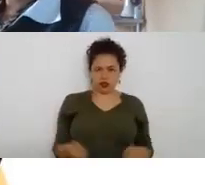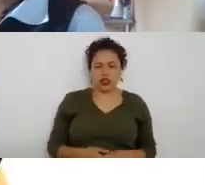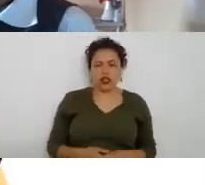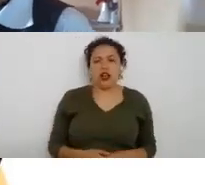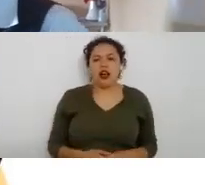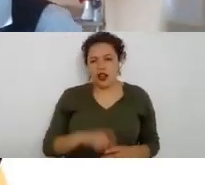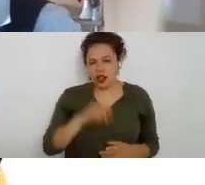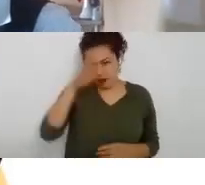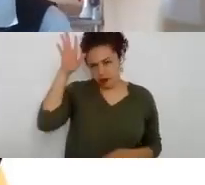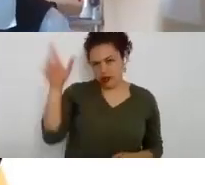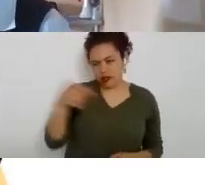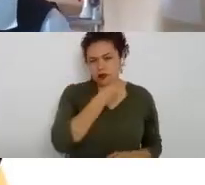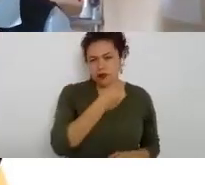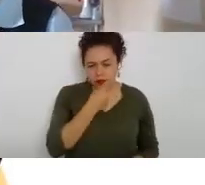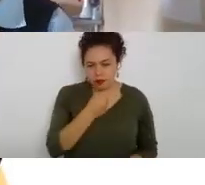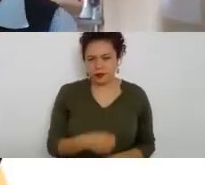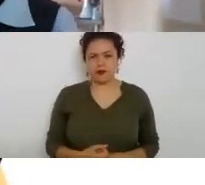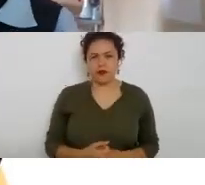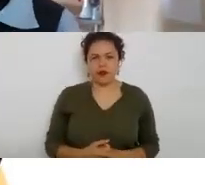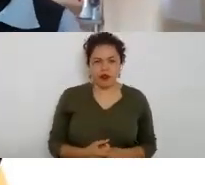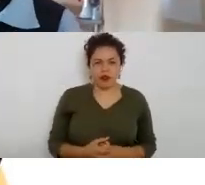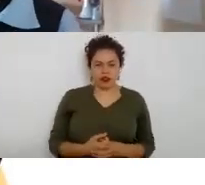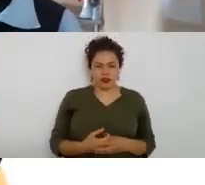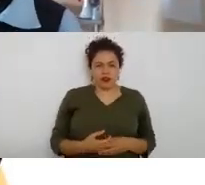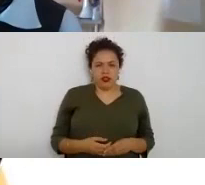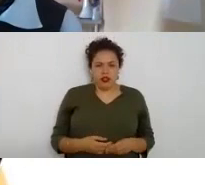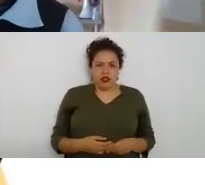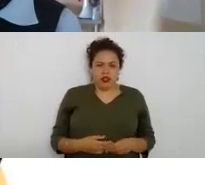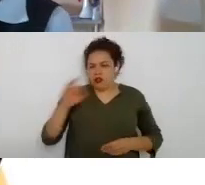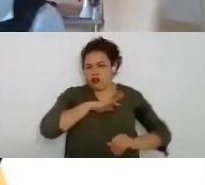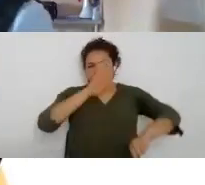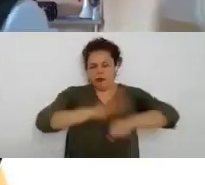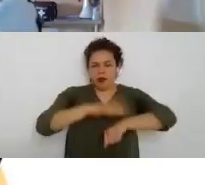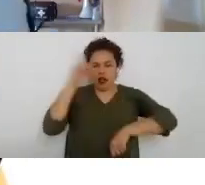personas adultas ya de tercera edad pueden presentar mayores